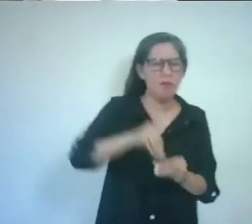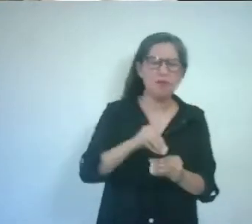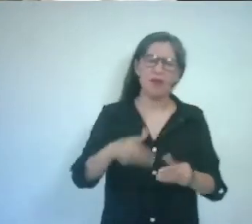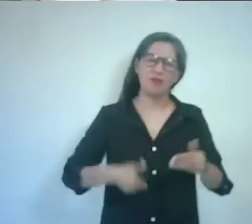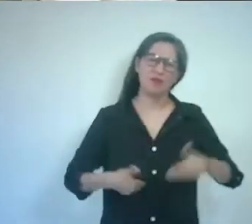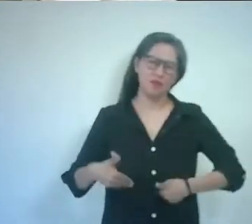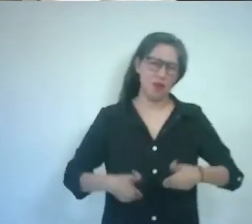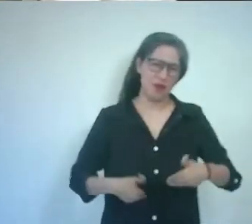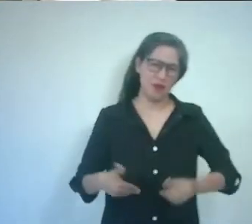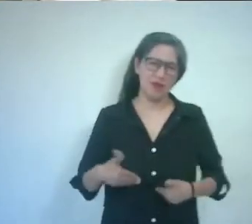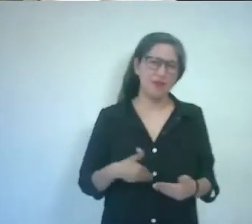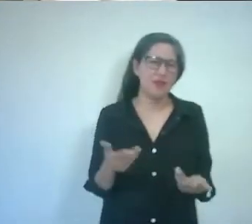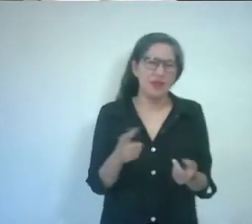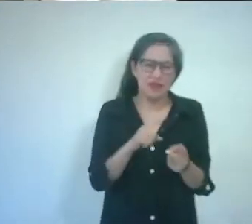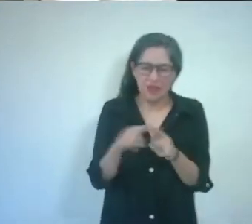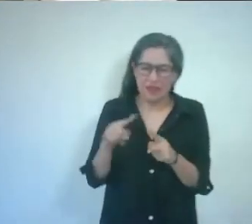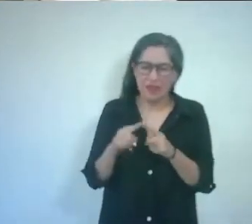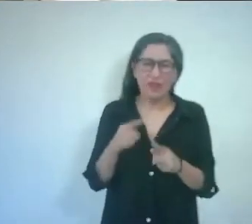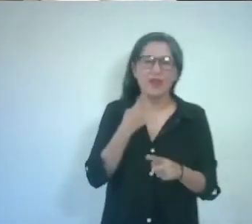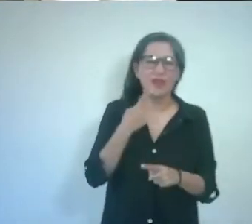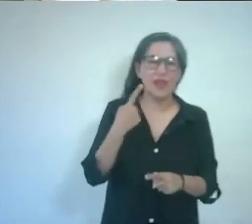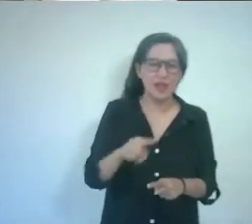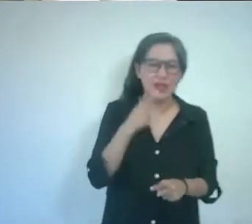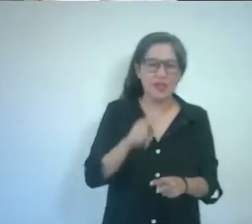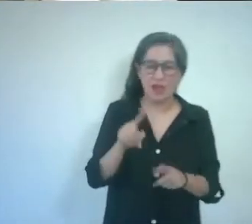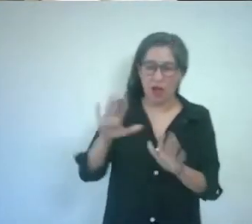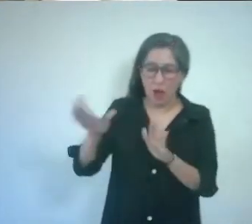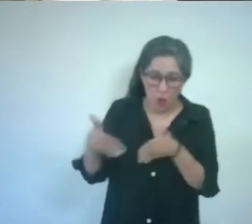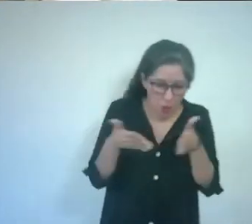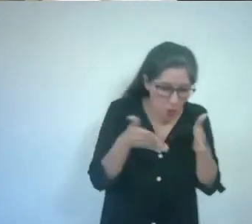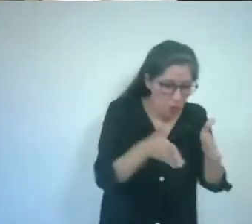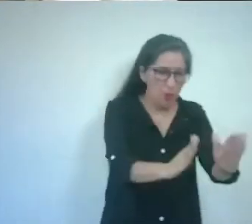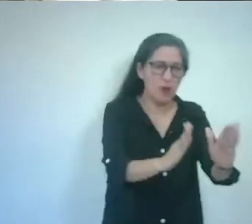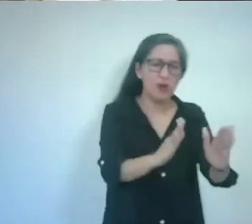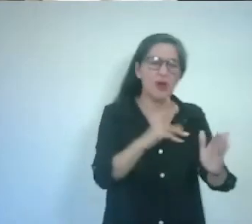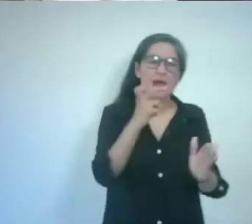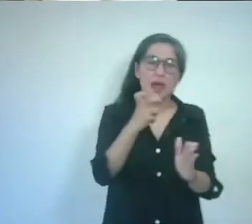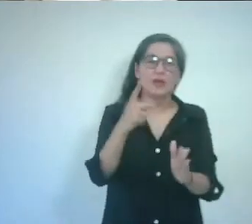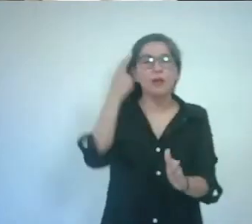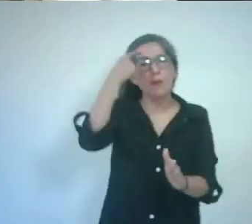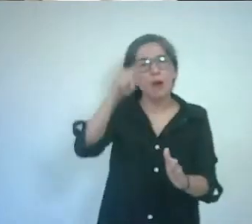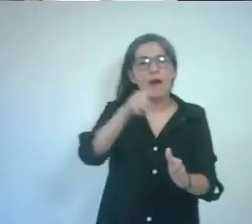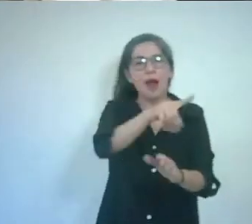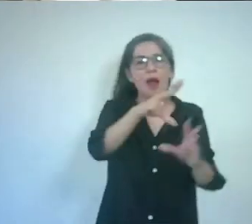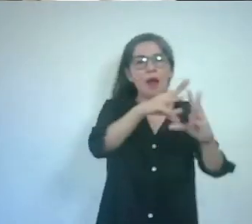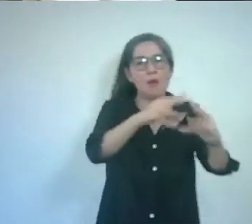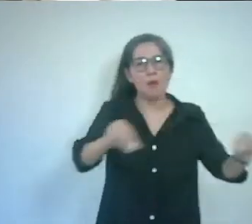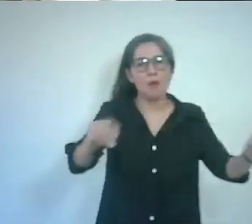inconformidades y todas las denuncias a fin de que su resolución también sea pacífica.